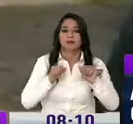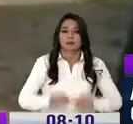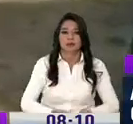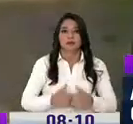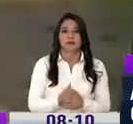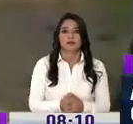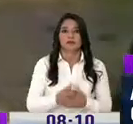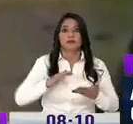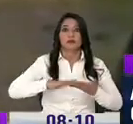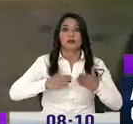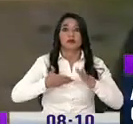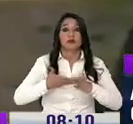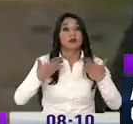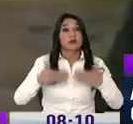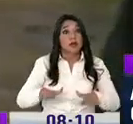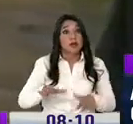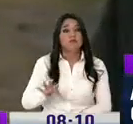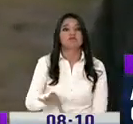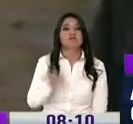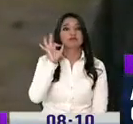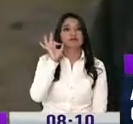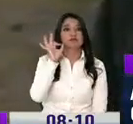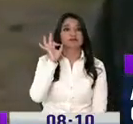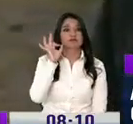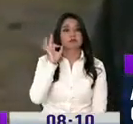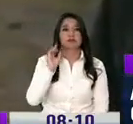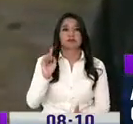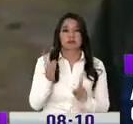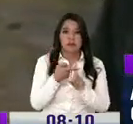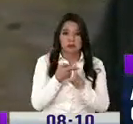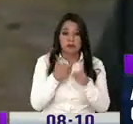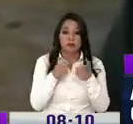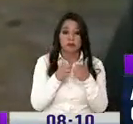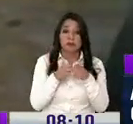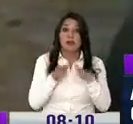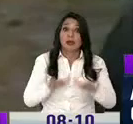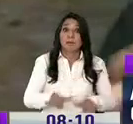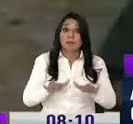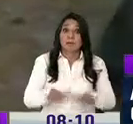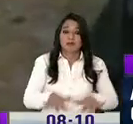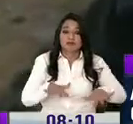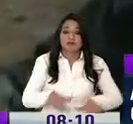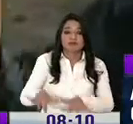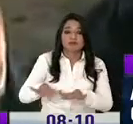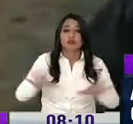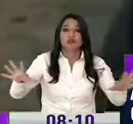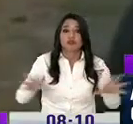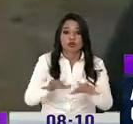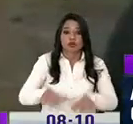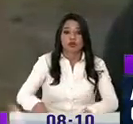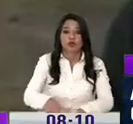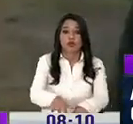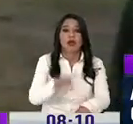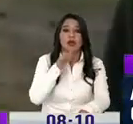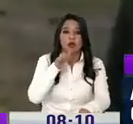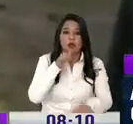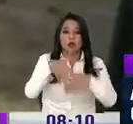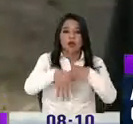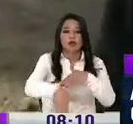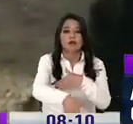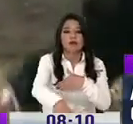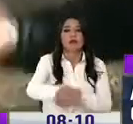la comunidad para identificar cuáles eran primeramente los problemas que se tenían aquí en todo el curso de agua, en la quebrada y